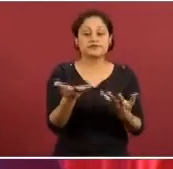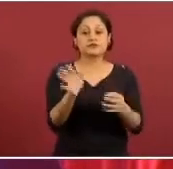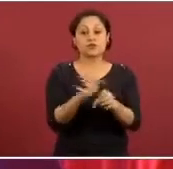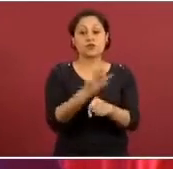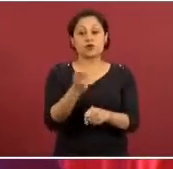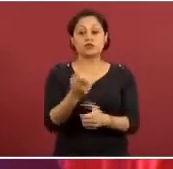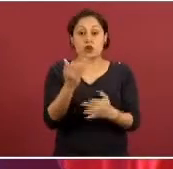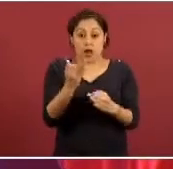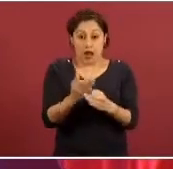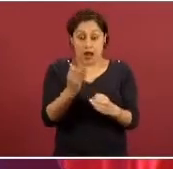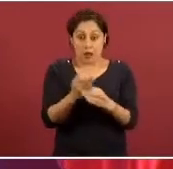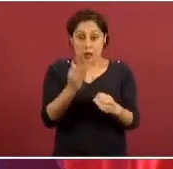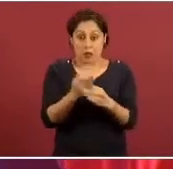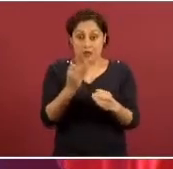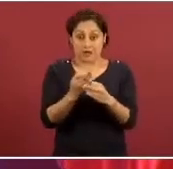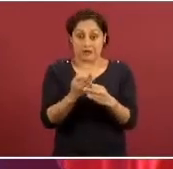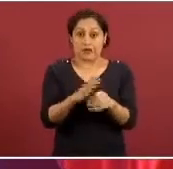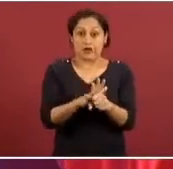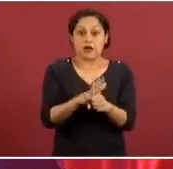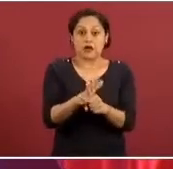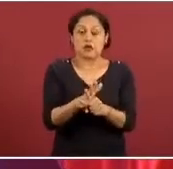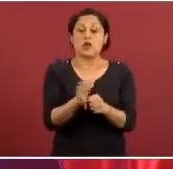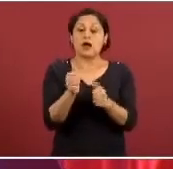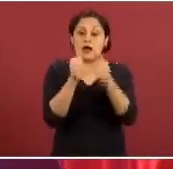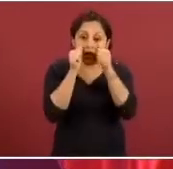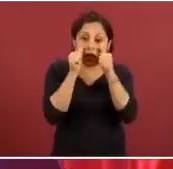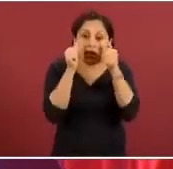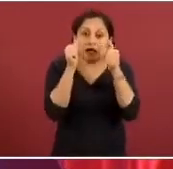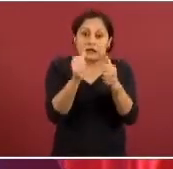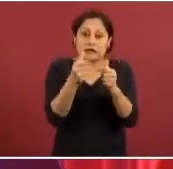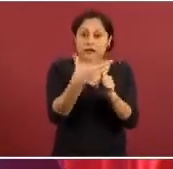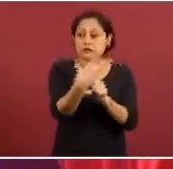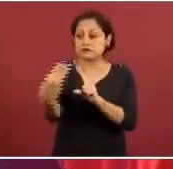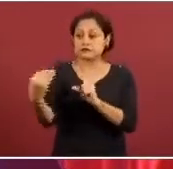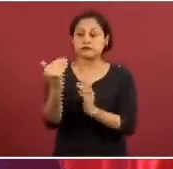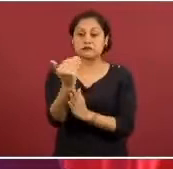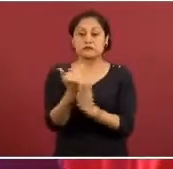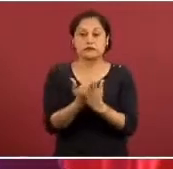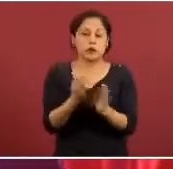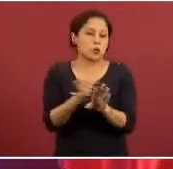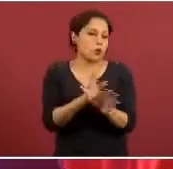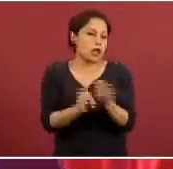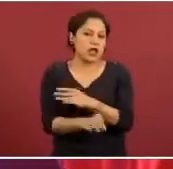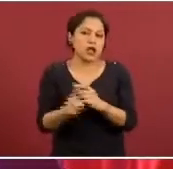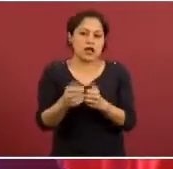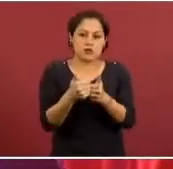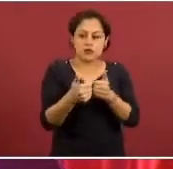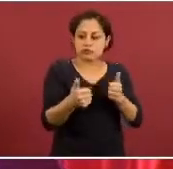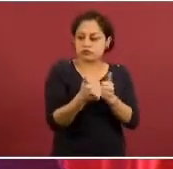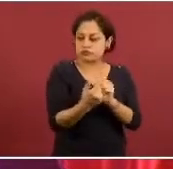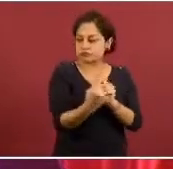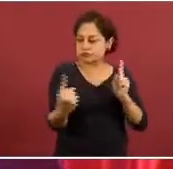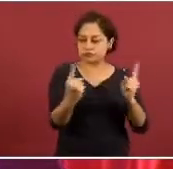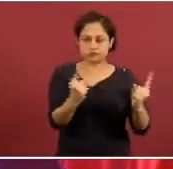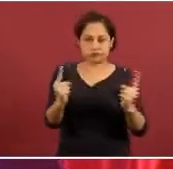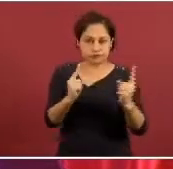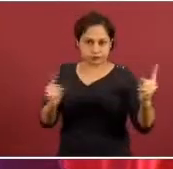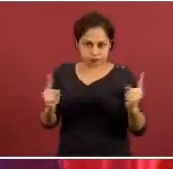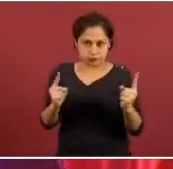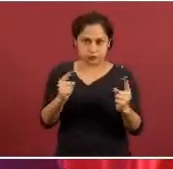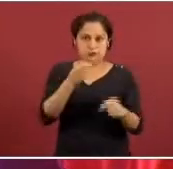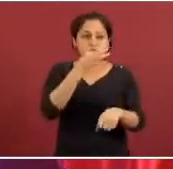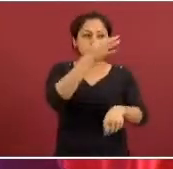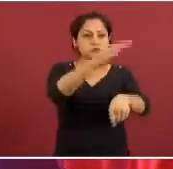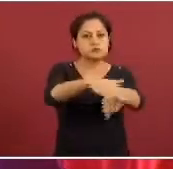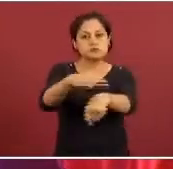que son estas medidas de sana distancia masivas, en donde hacemos un llamado a que